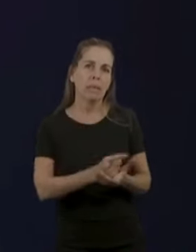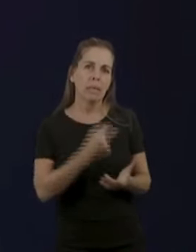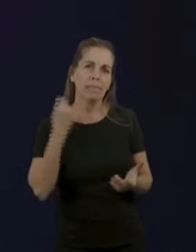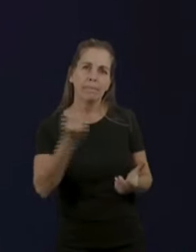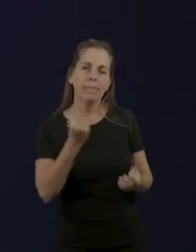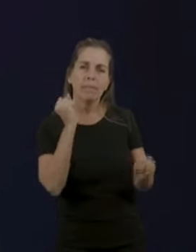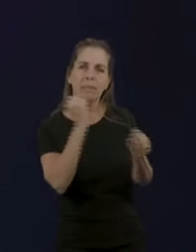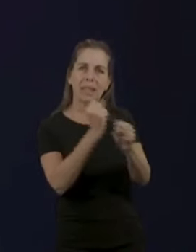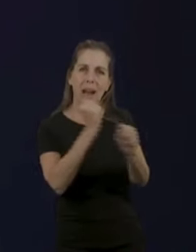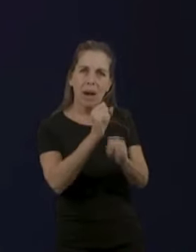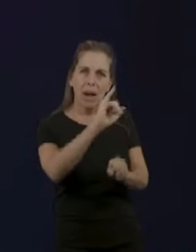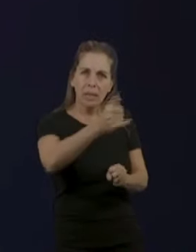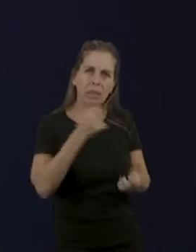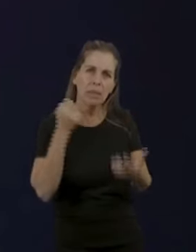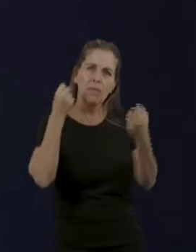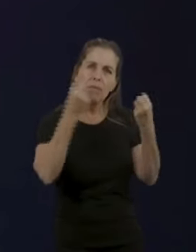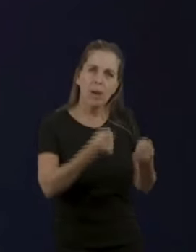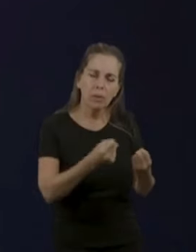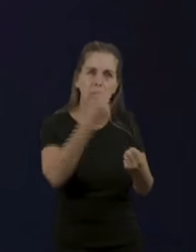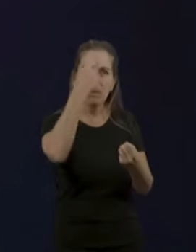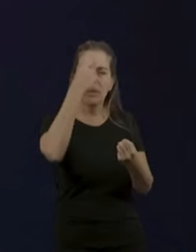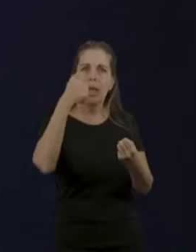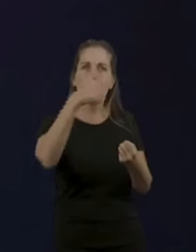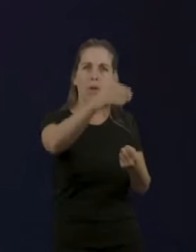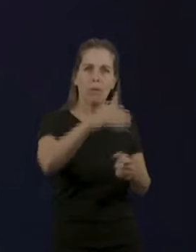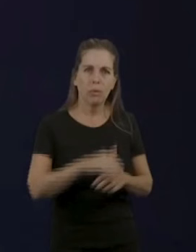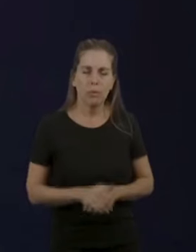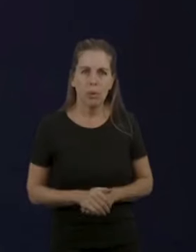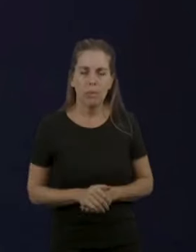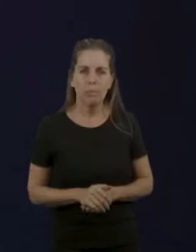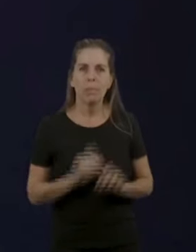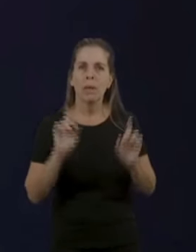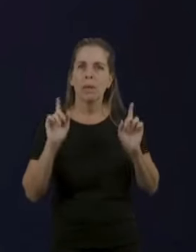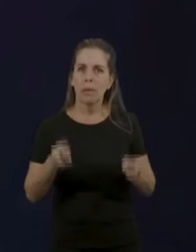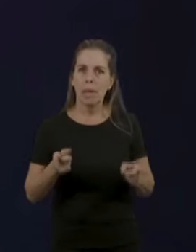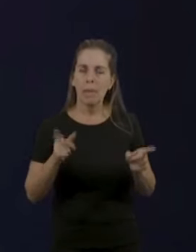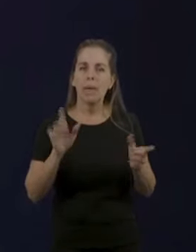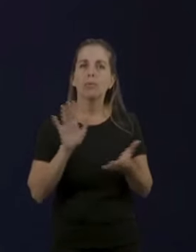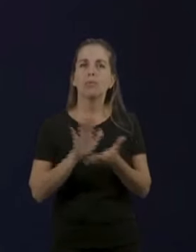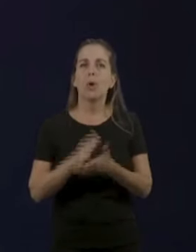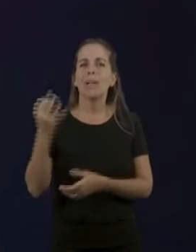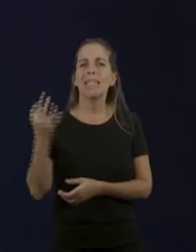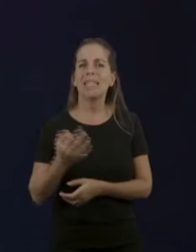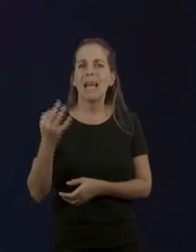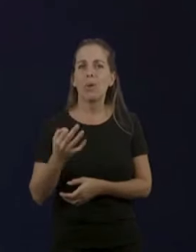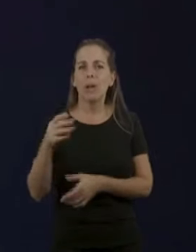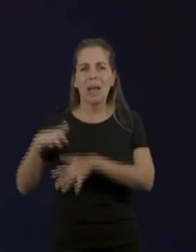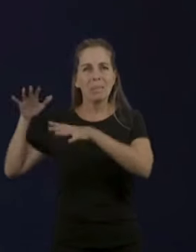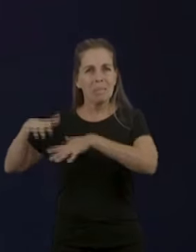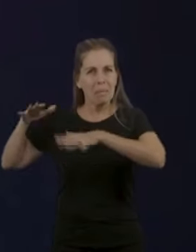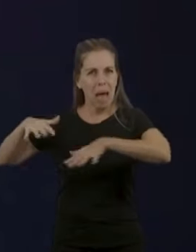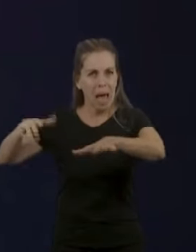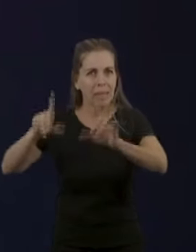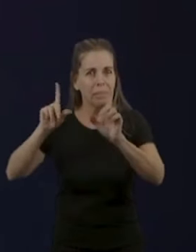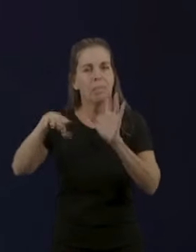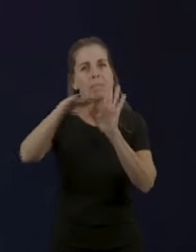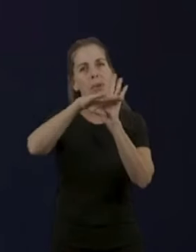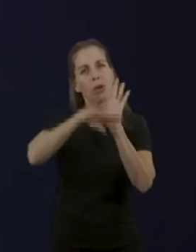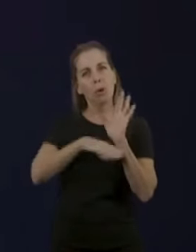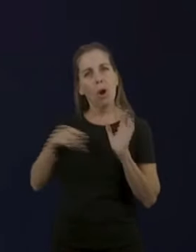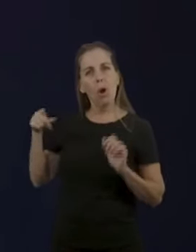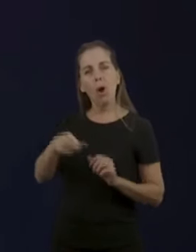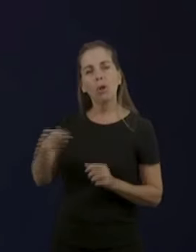forjar eh Su futuro por otro respecto a la seguridad de la movilización el protocolo antii está